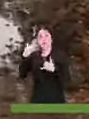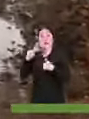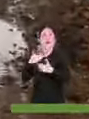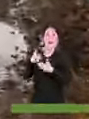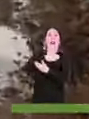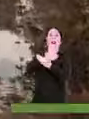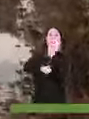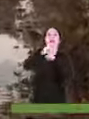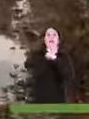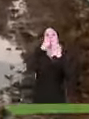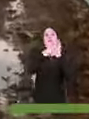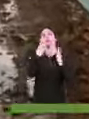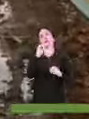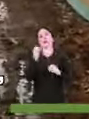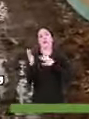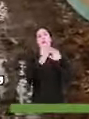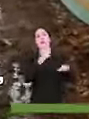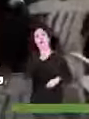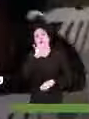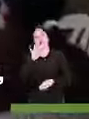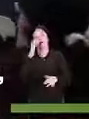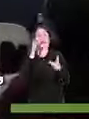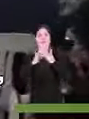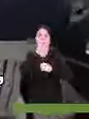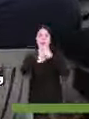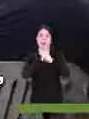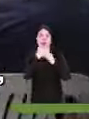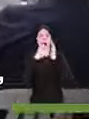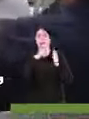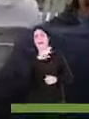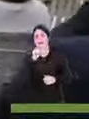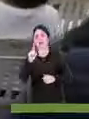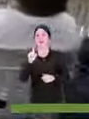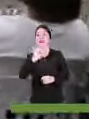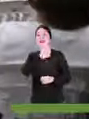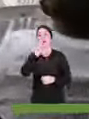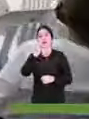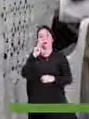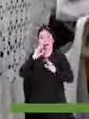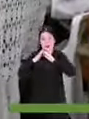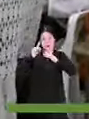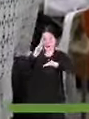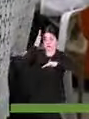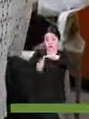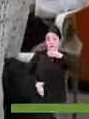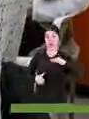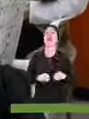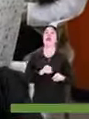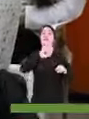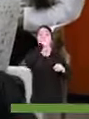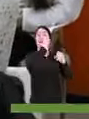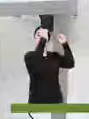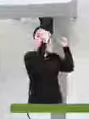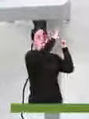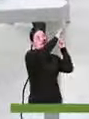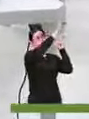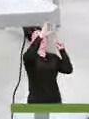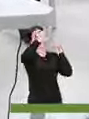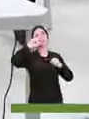y 49 en 2021. Al 31 de diciembre del año anterior, la línea 2 del Metro de Bogotá terminó su fase